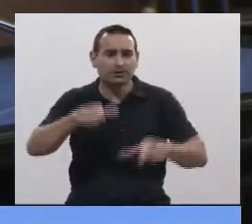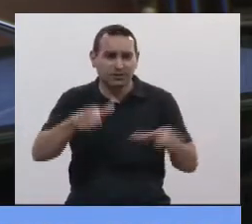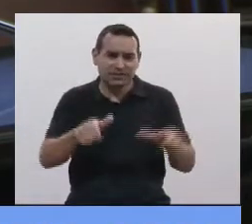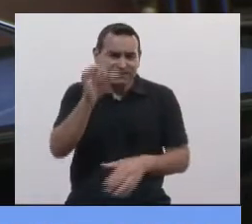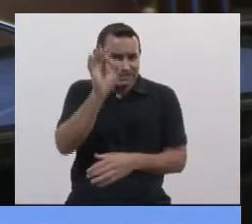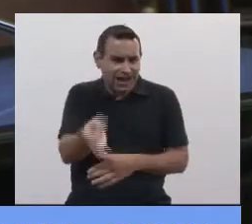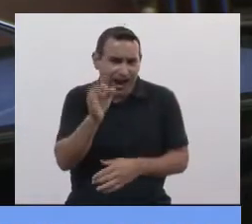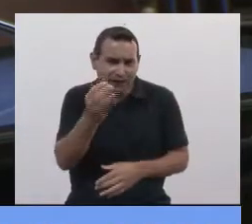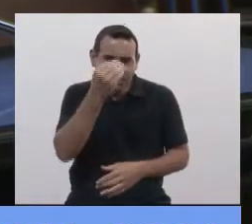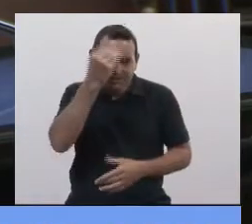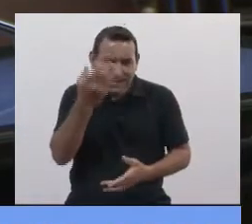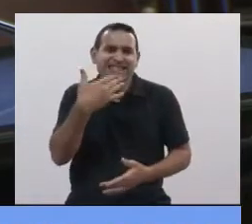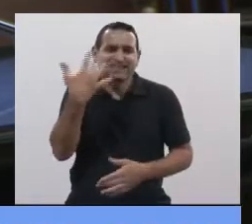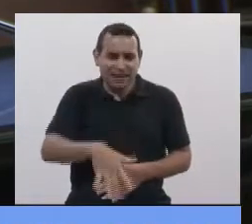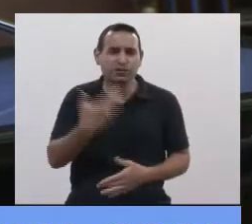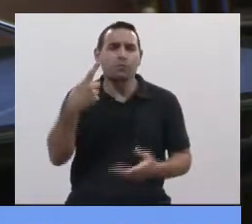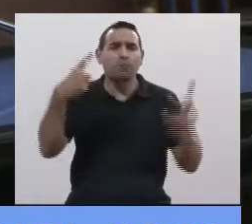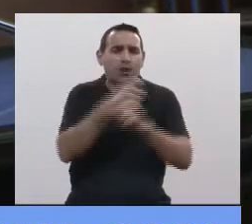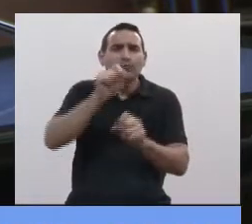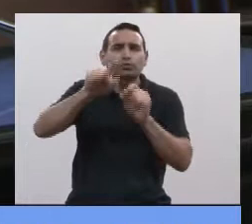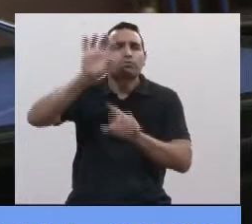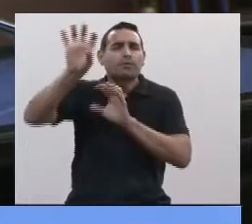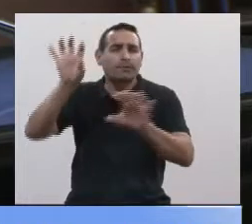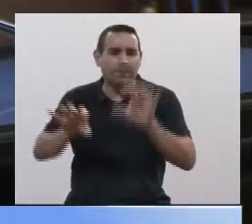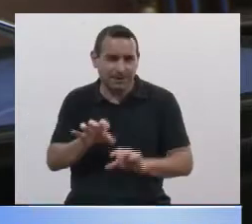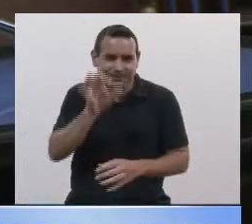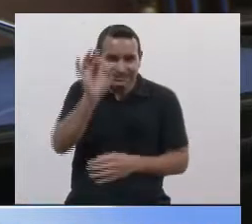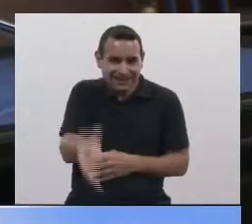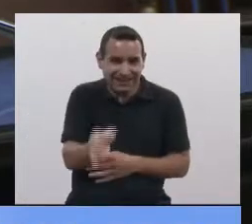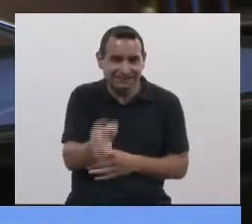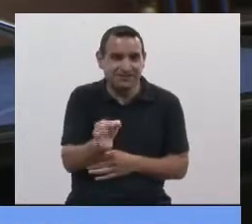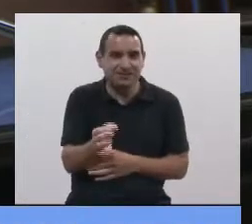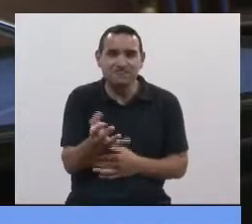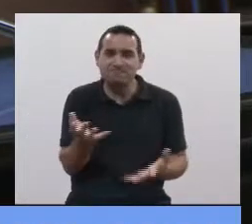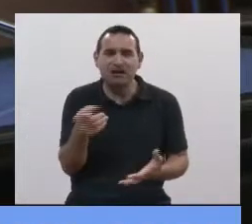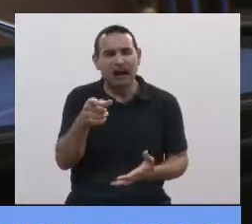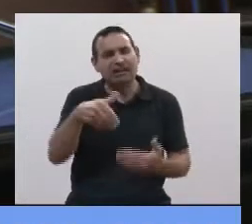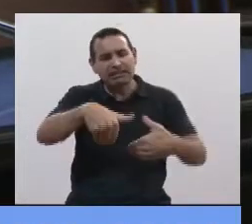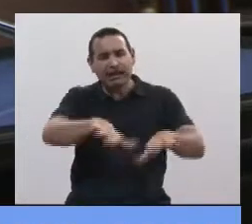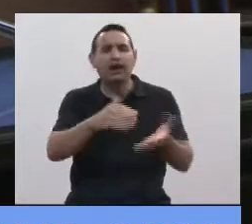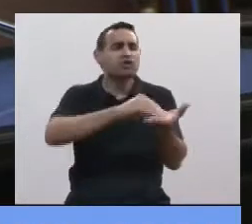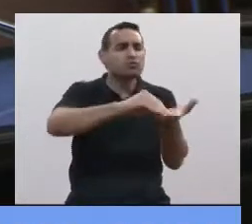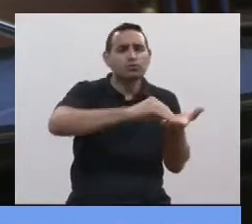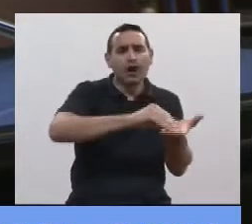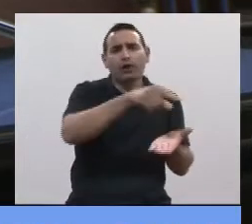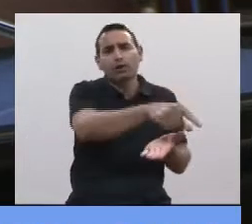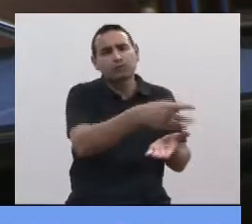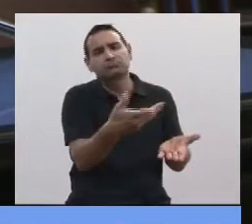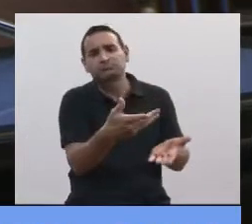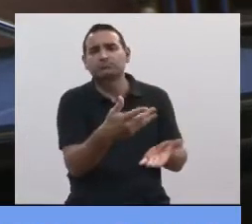versados en los problemas provinciales y en los problemas, permitamos que diputados nos mande